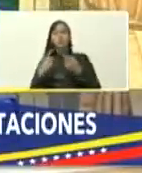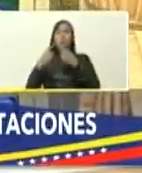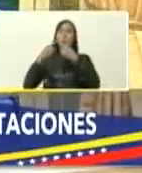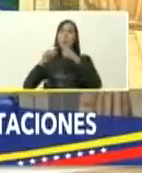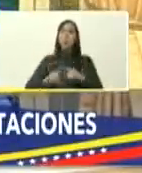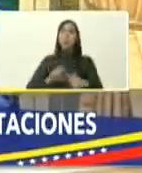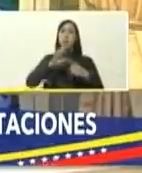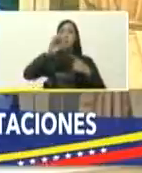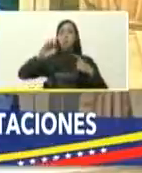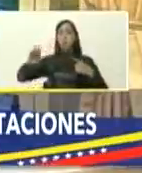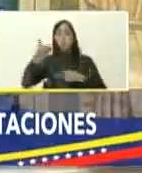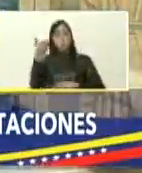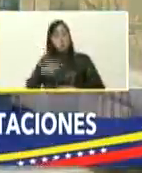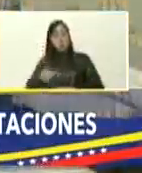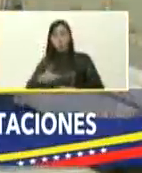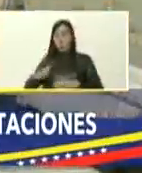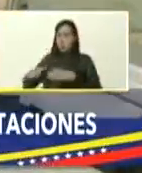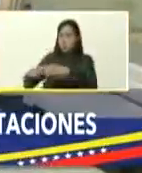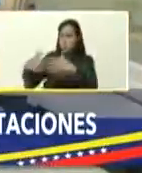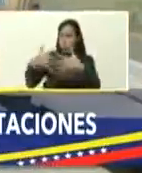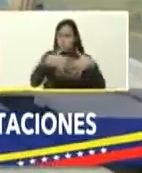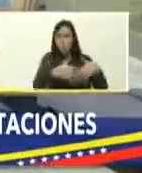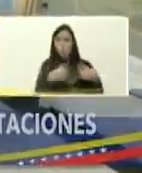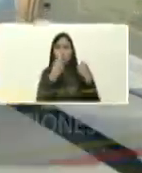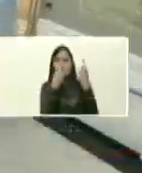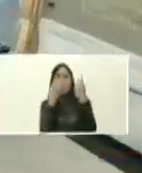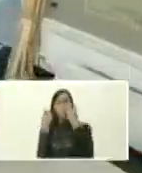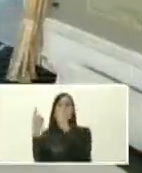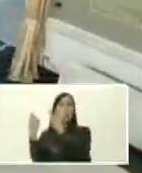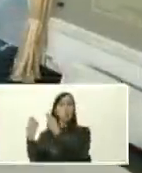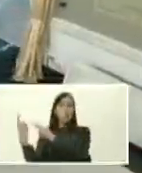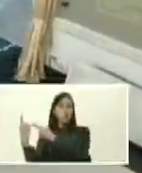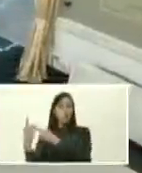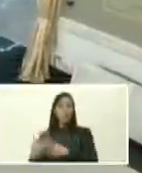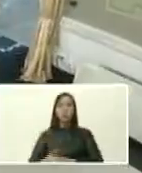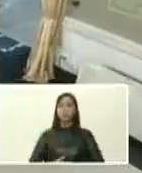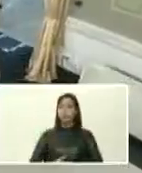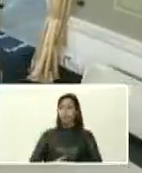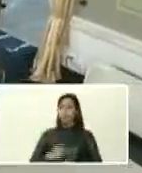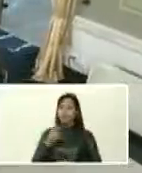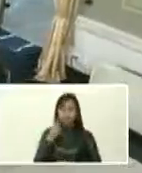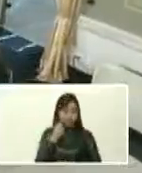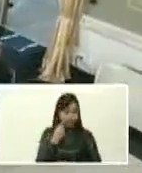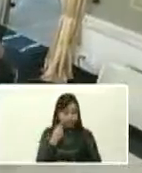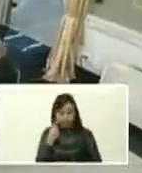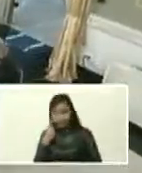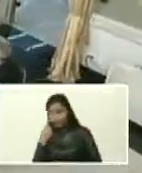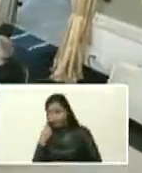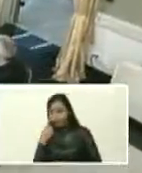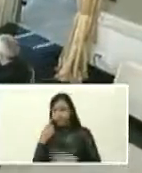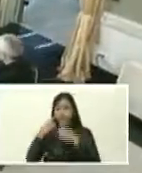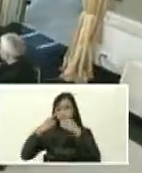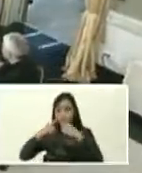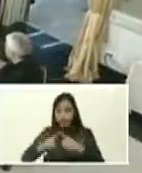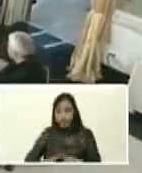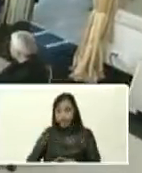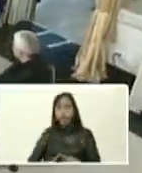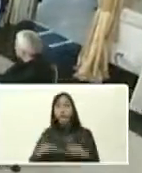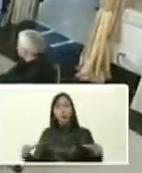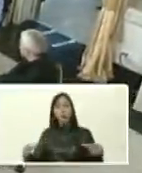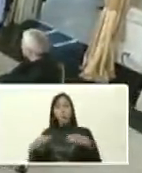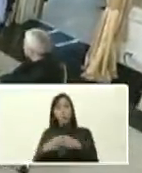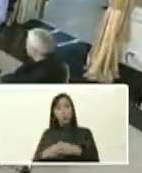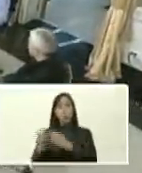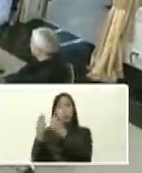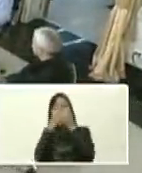importantes de todos los sectores que exportan. Hay que estar encima de esos datos. Un equipo de gobierno económico